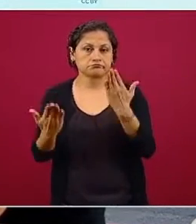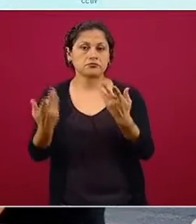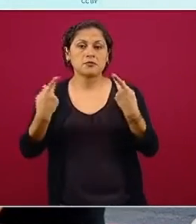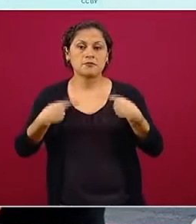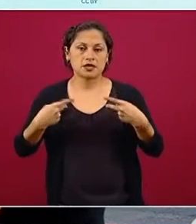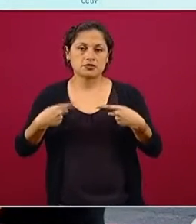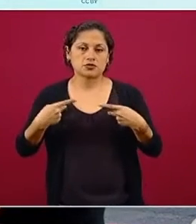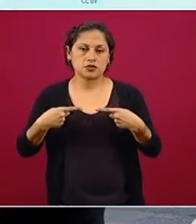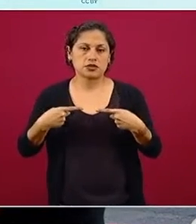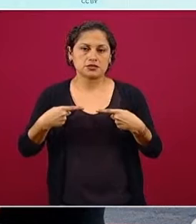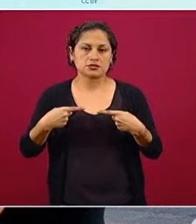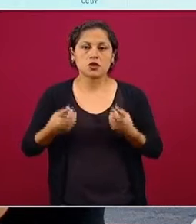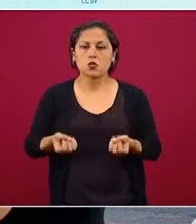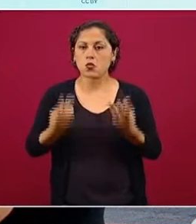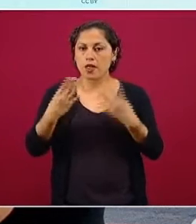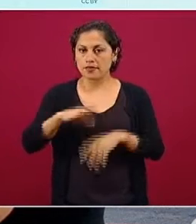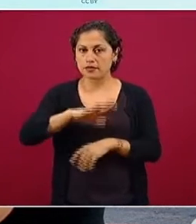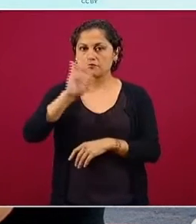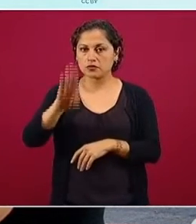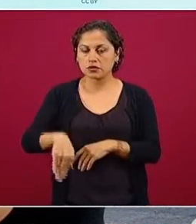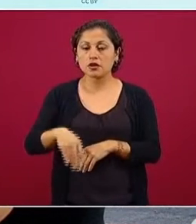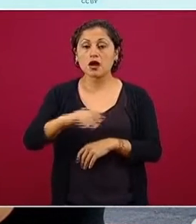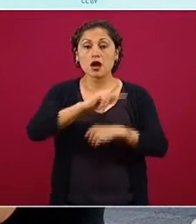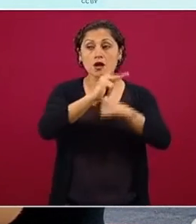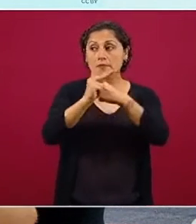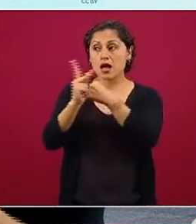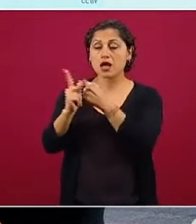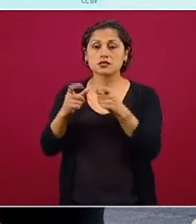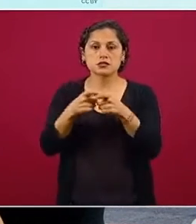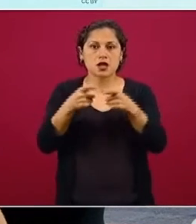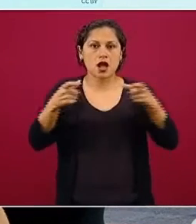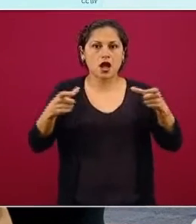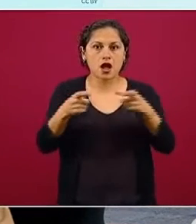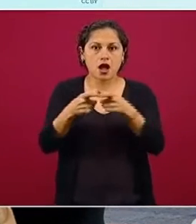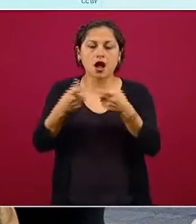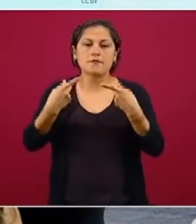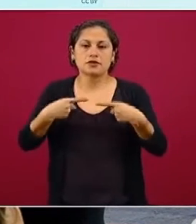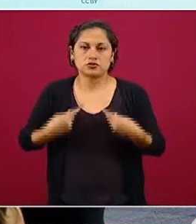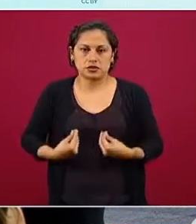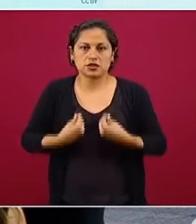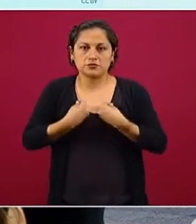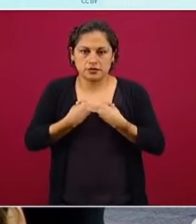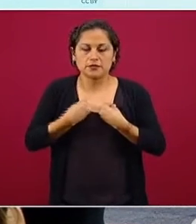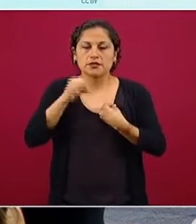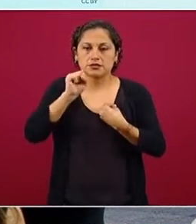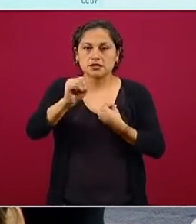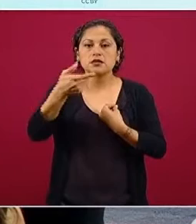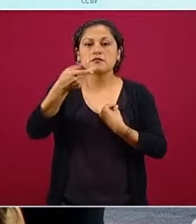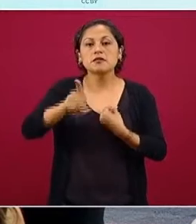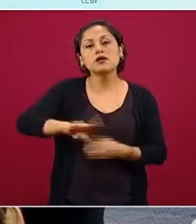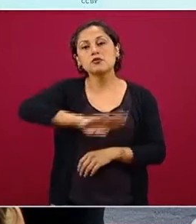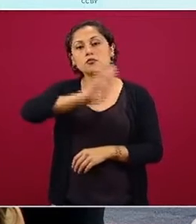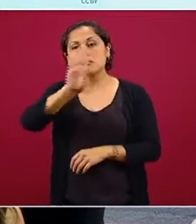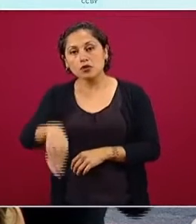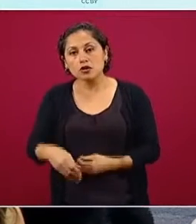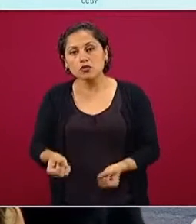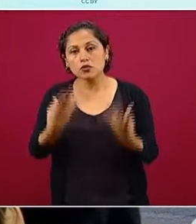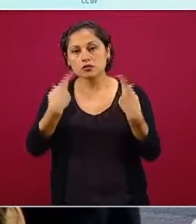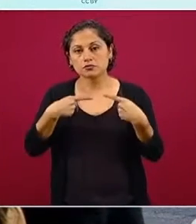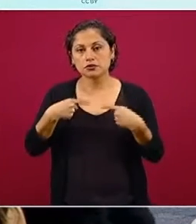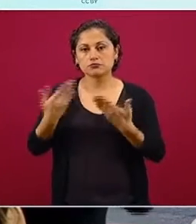son de tamaños muy diferentes, porque se está calculando la mortalidad. Este es el indicador de mortalidad. Y lo que vemos